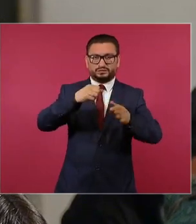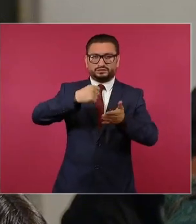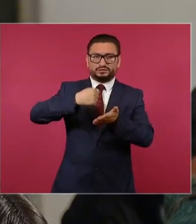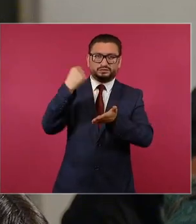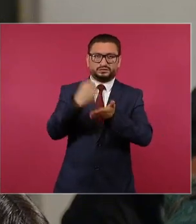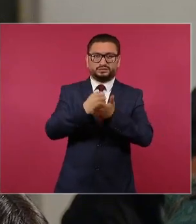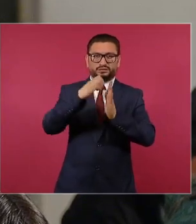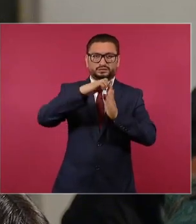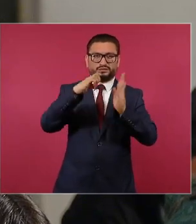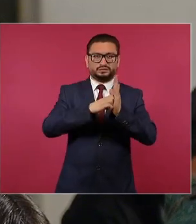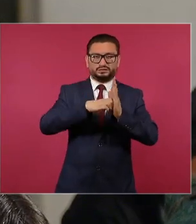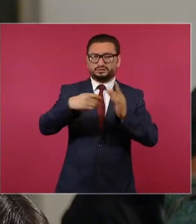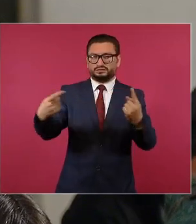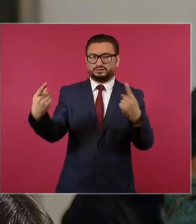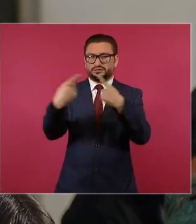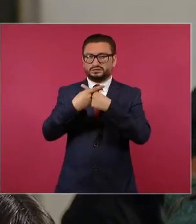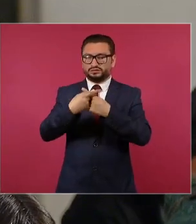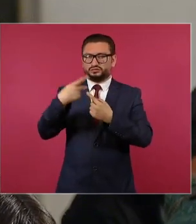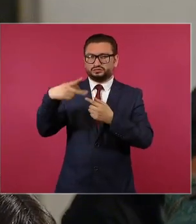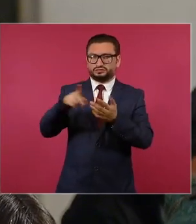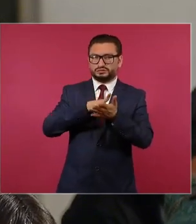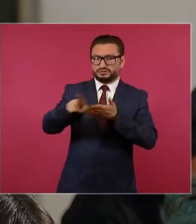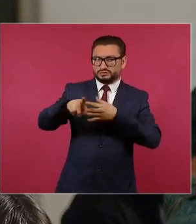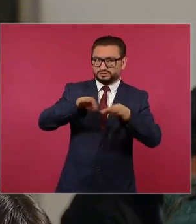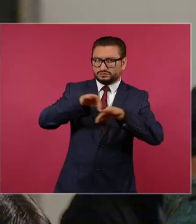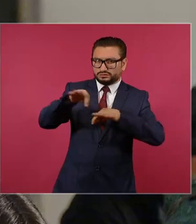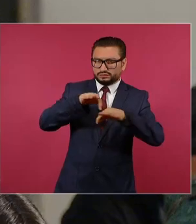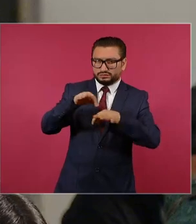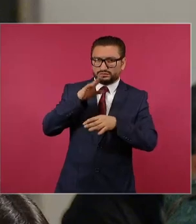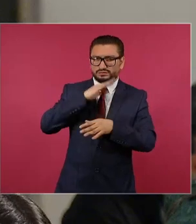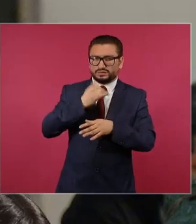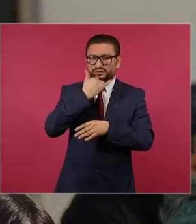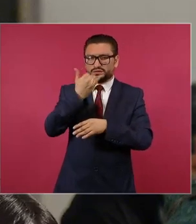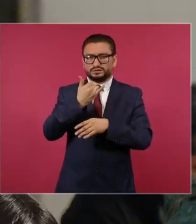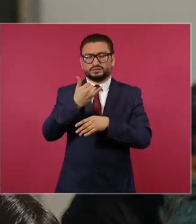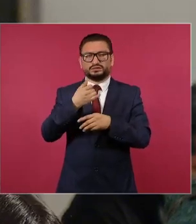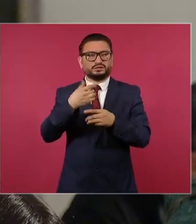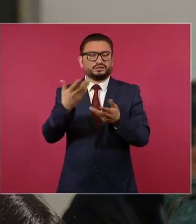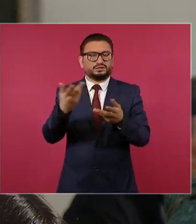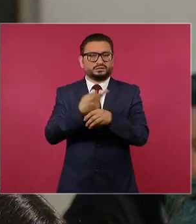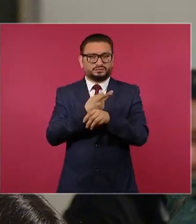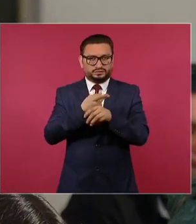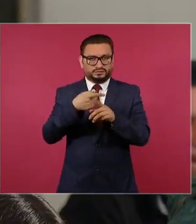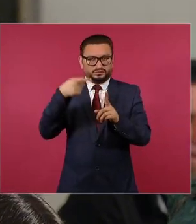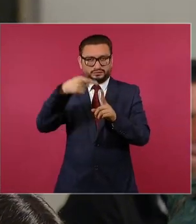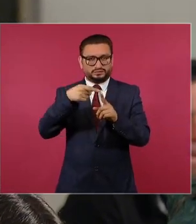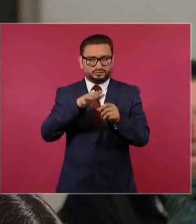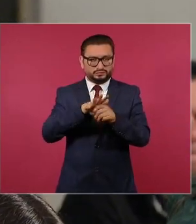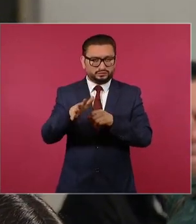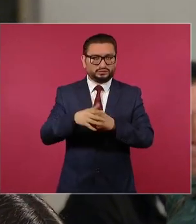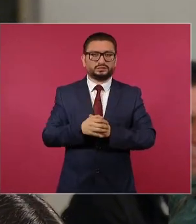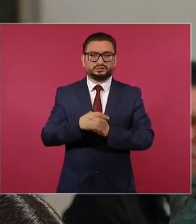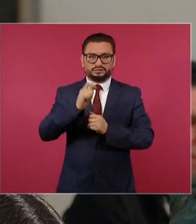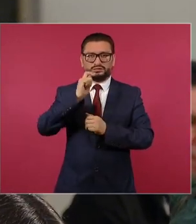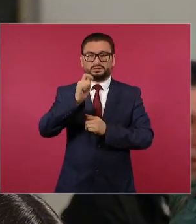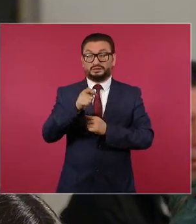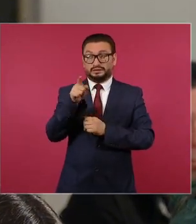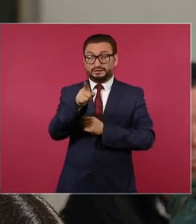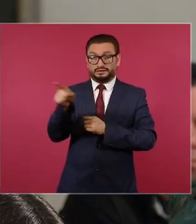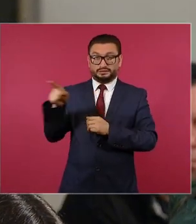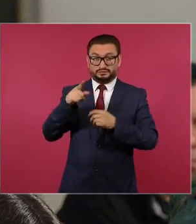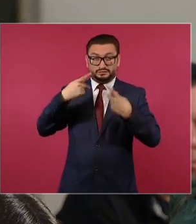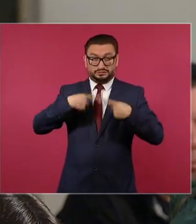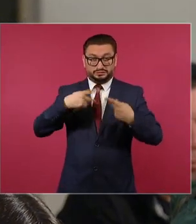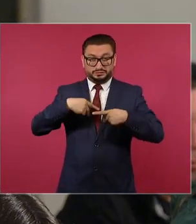estatutos contrarios a derechos laborales. ¿A qué le digo específicamente? De que se les impide a